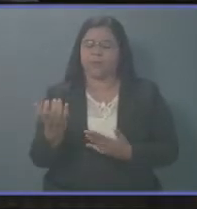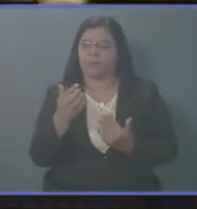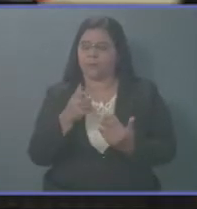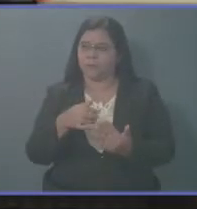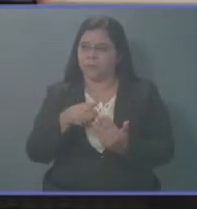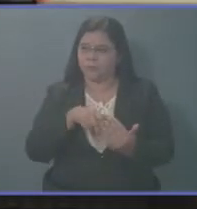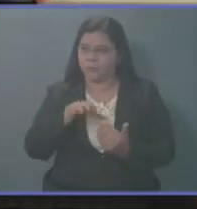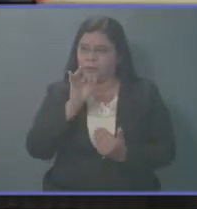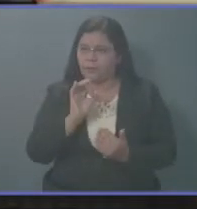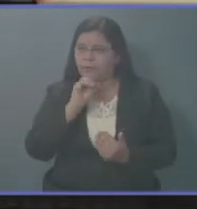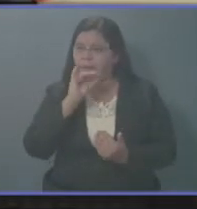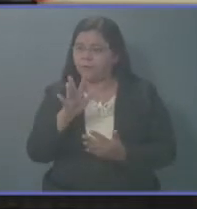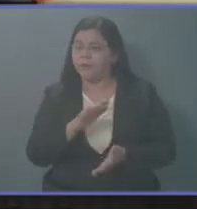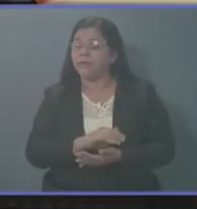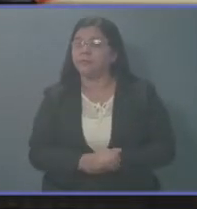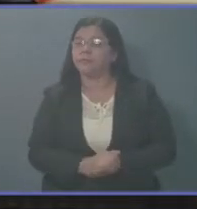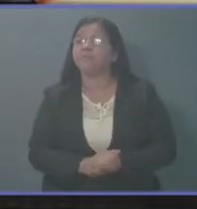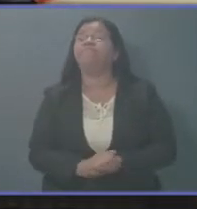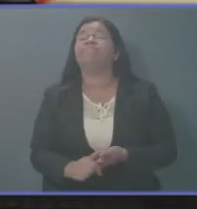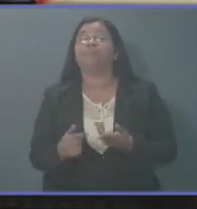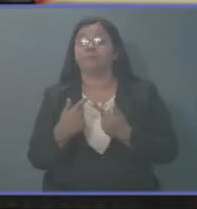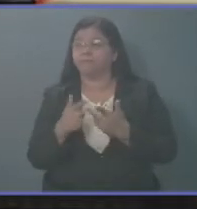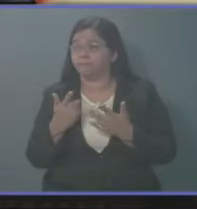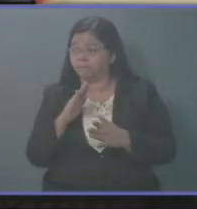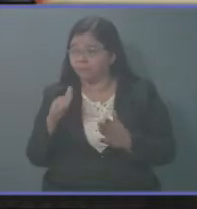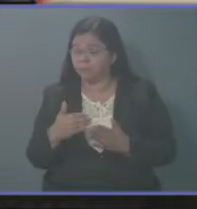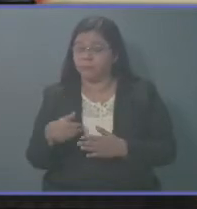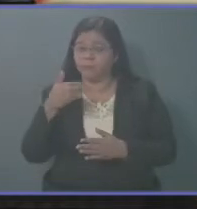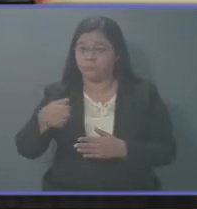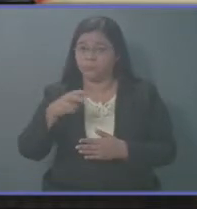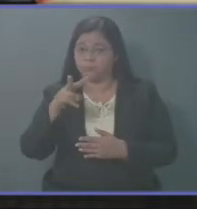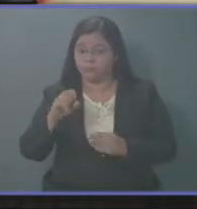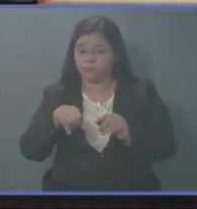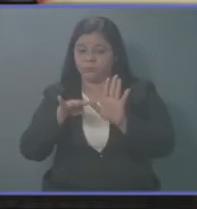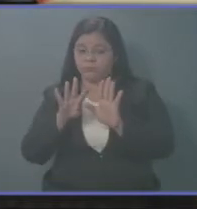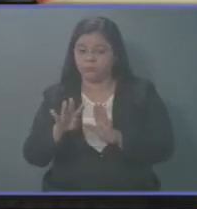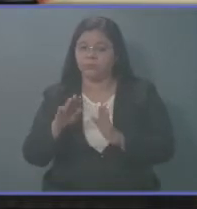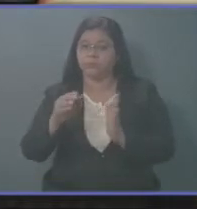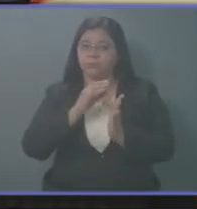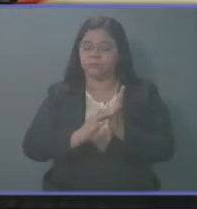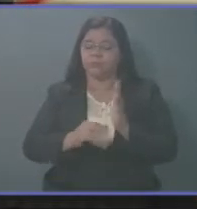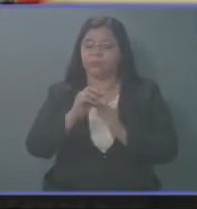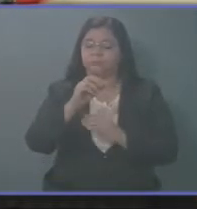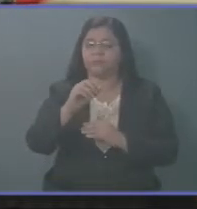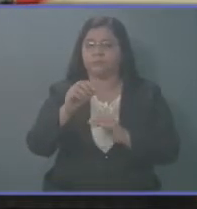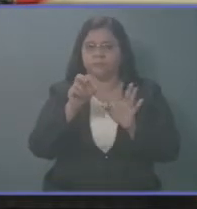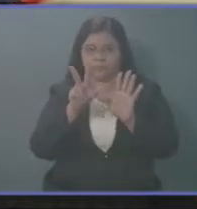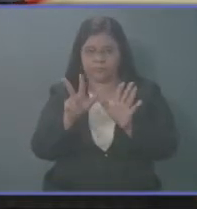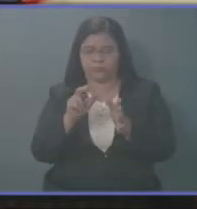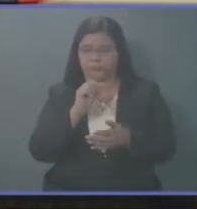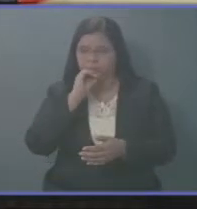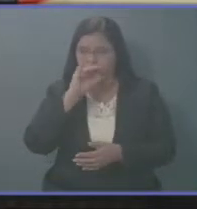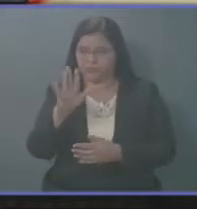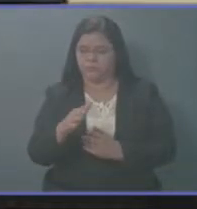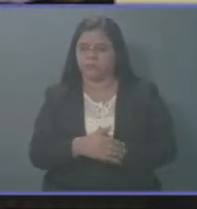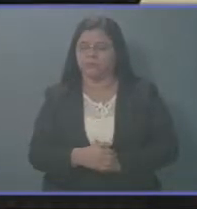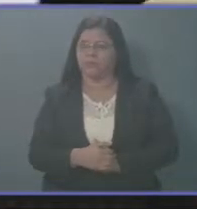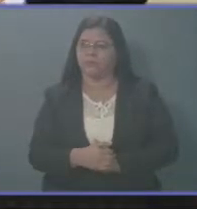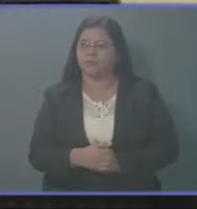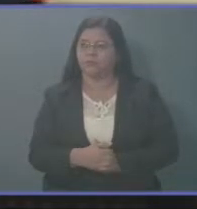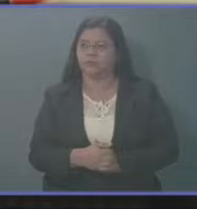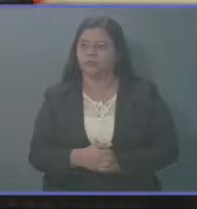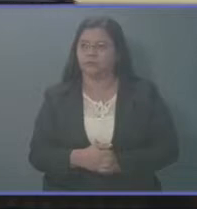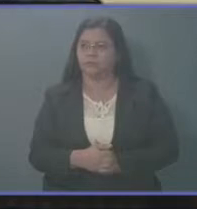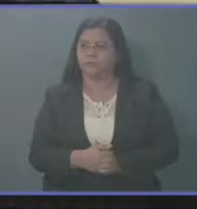sostenido en la sentencia de 2811-2014, inciso 8-2014, lo siguiente.